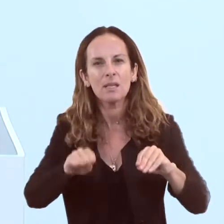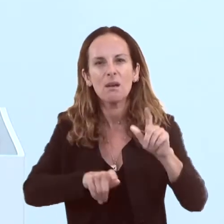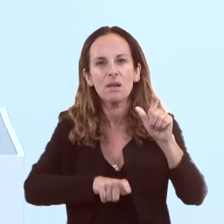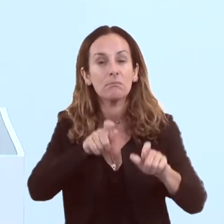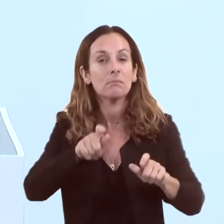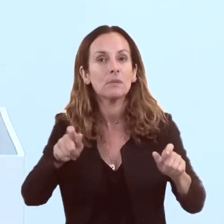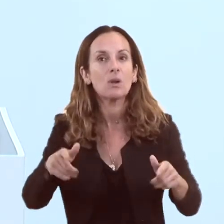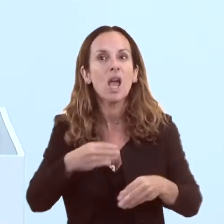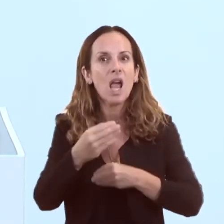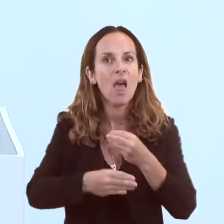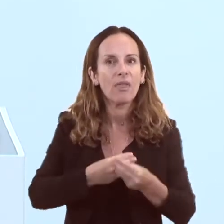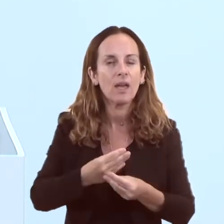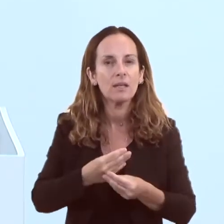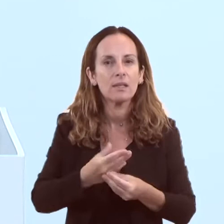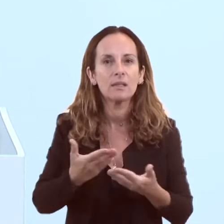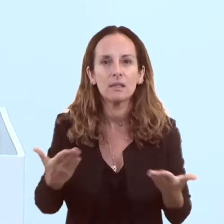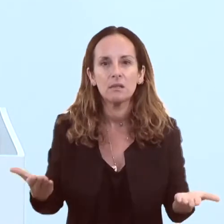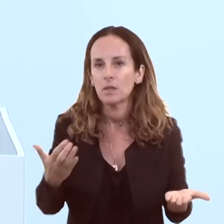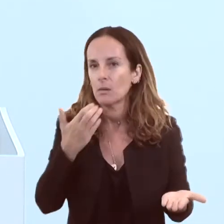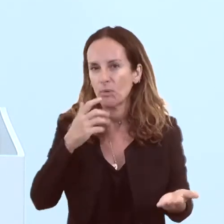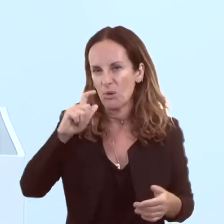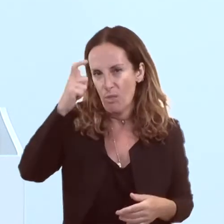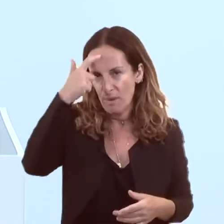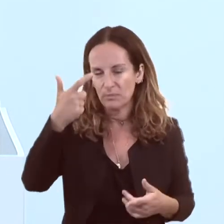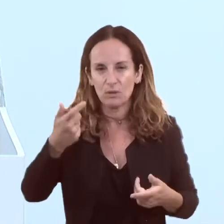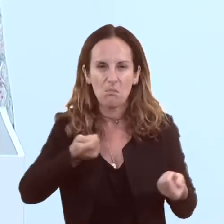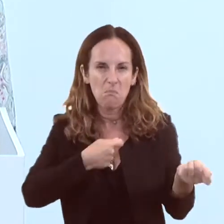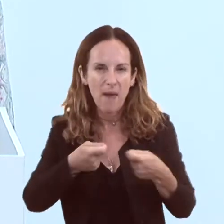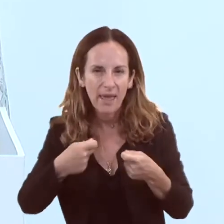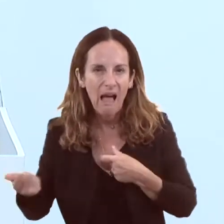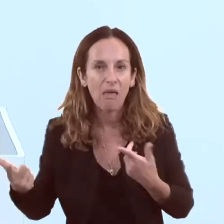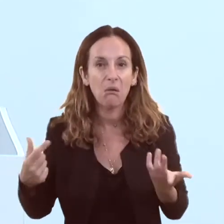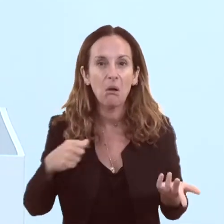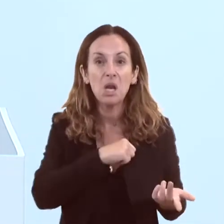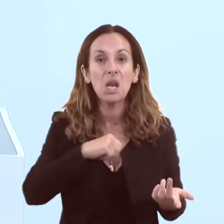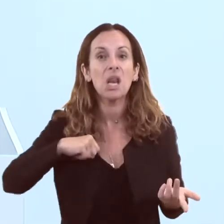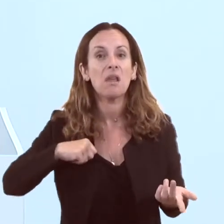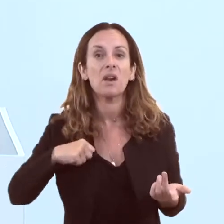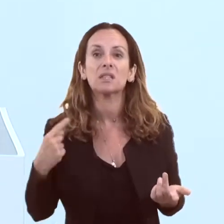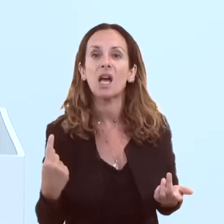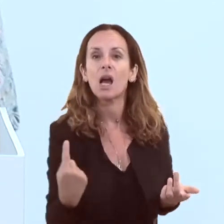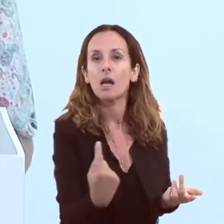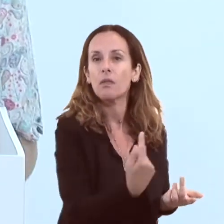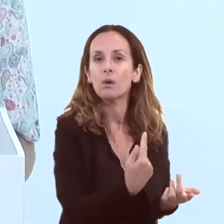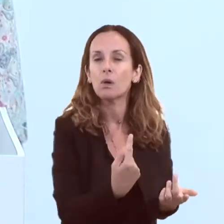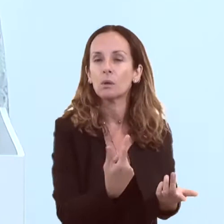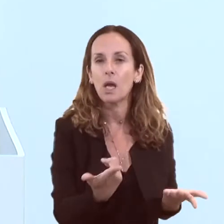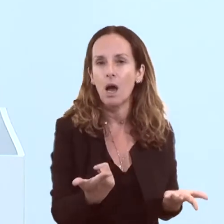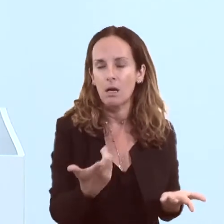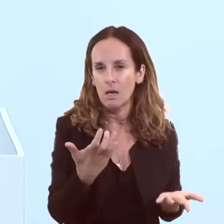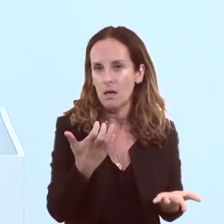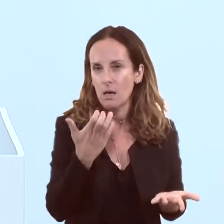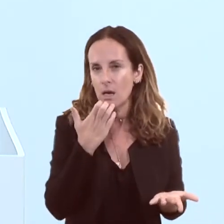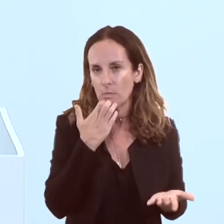considerar los conceptos de Mercado o de la libertad individual de una manera pues por ponerse